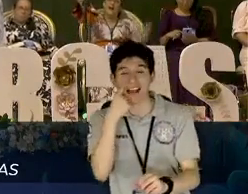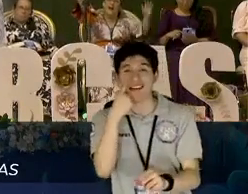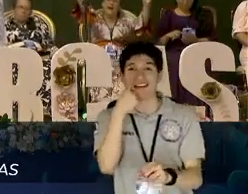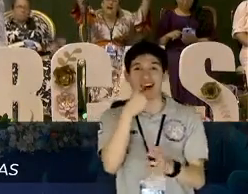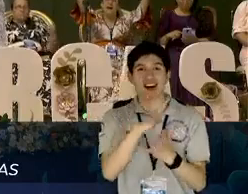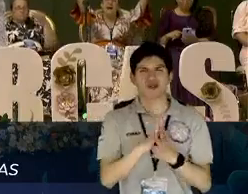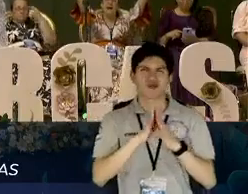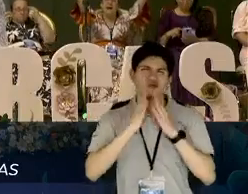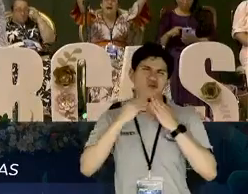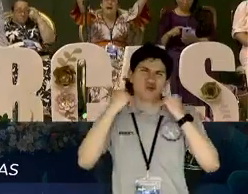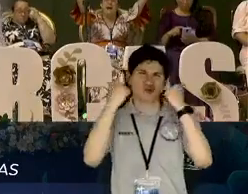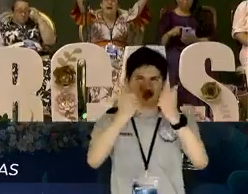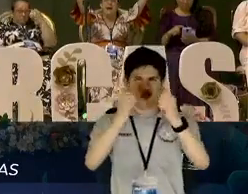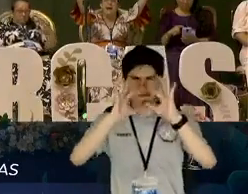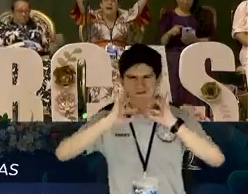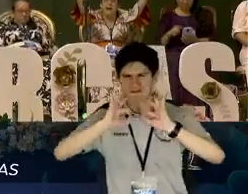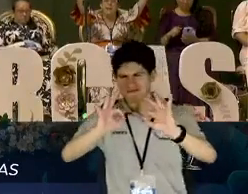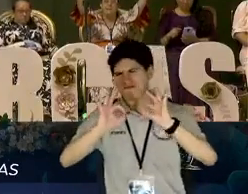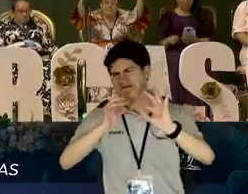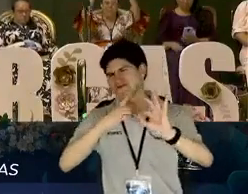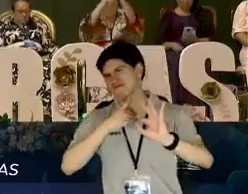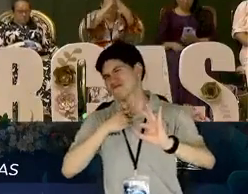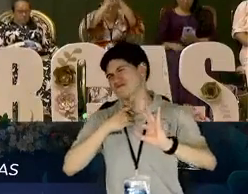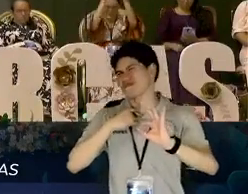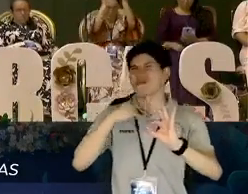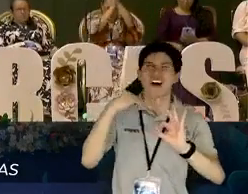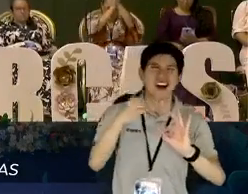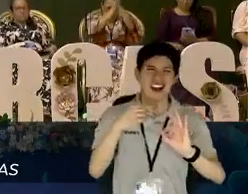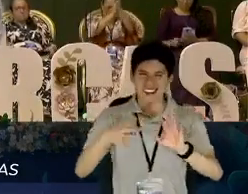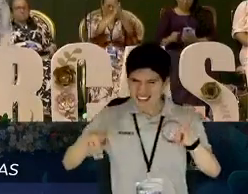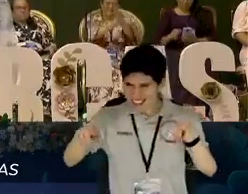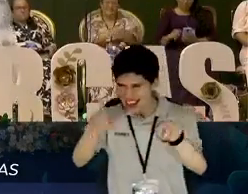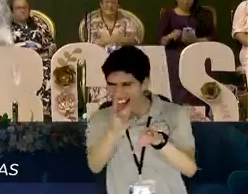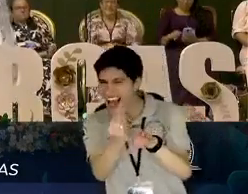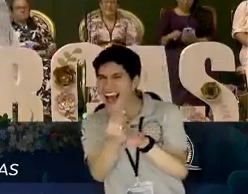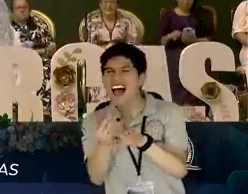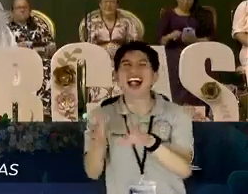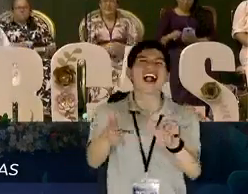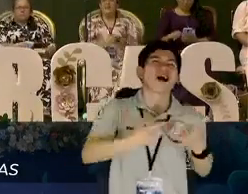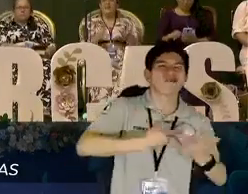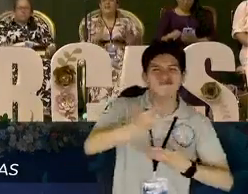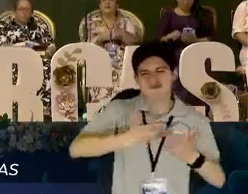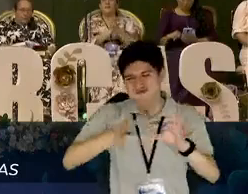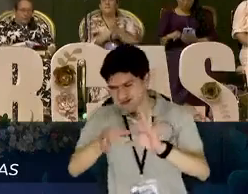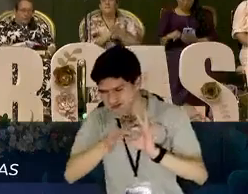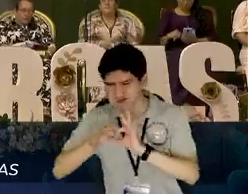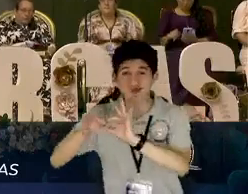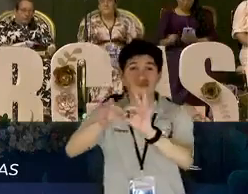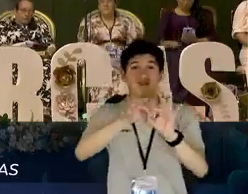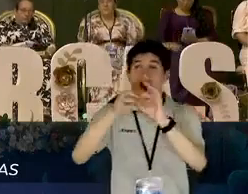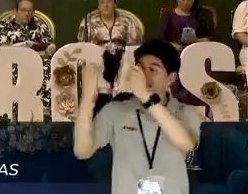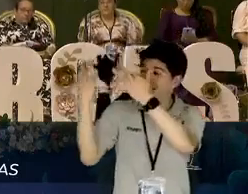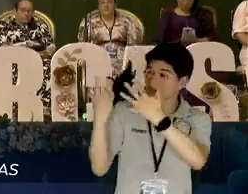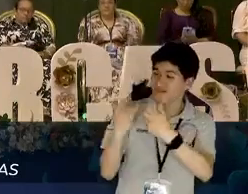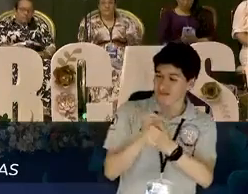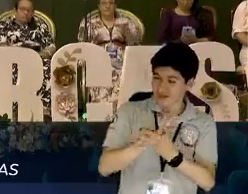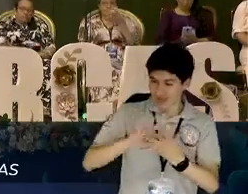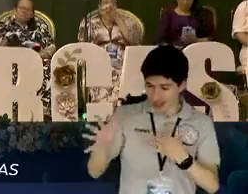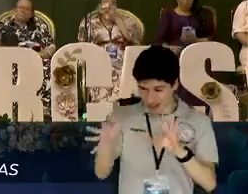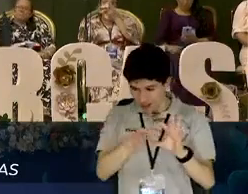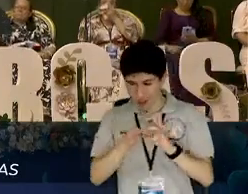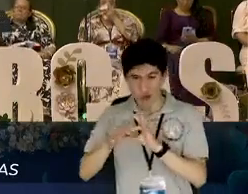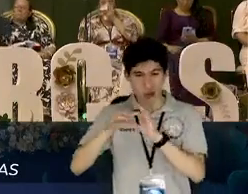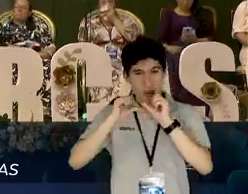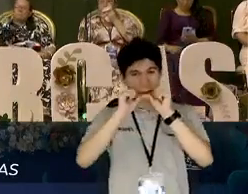habitar esta iglesia, permanecer en la unidad del Espíritu Santo y poder decir: aunque somos diferentes